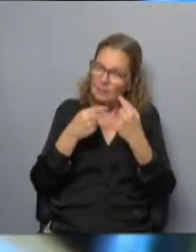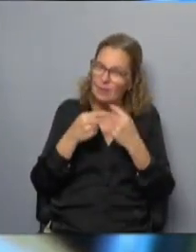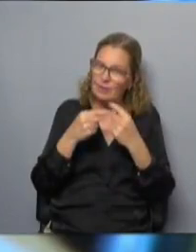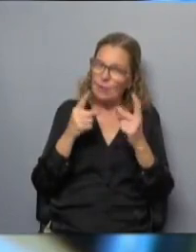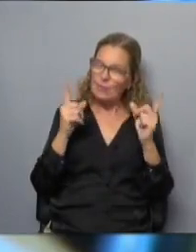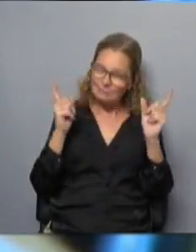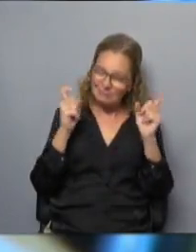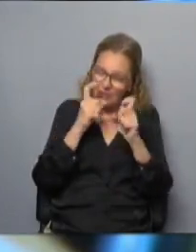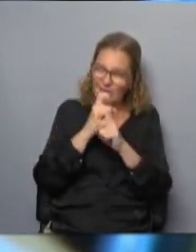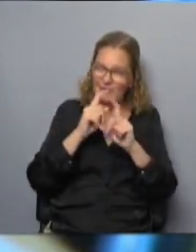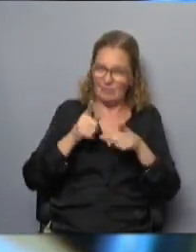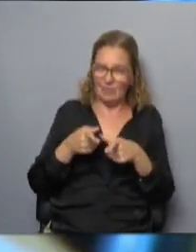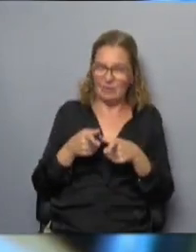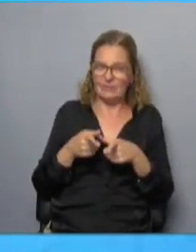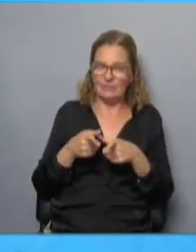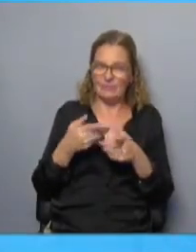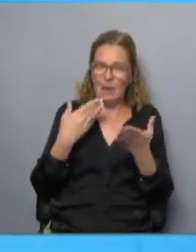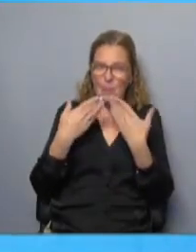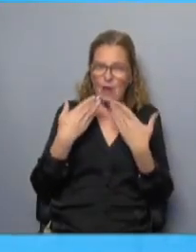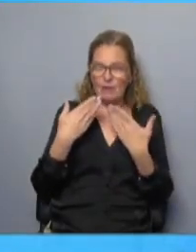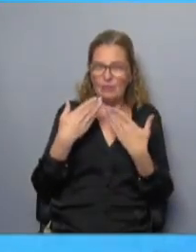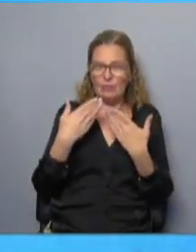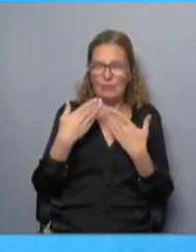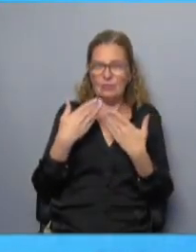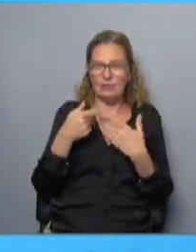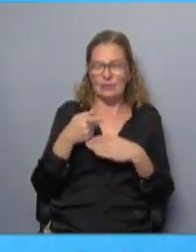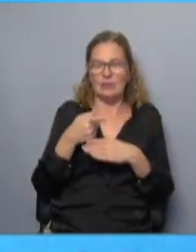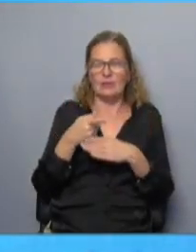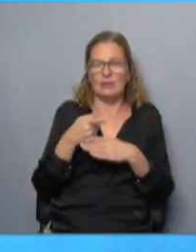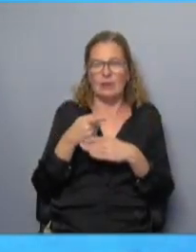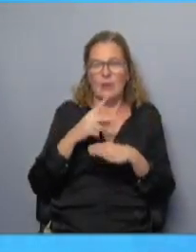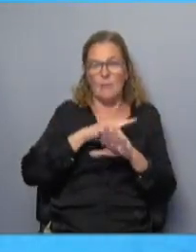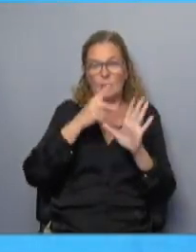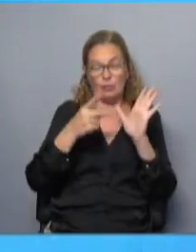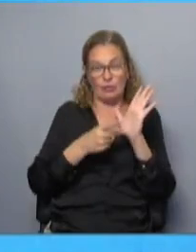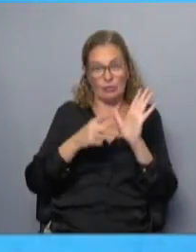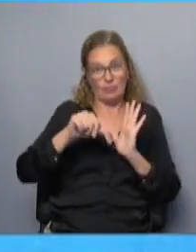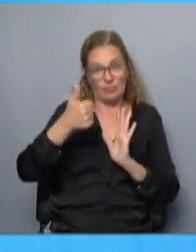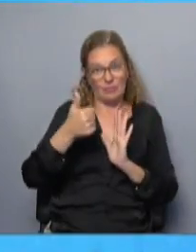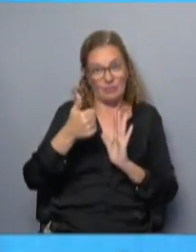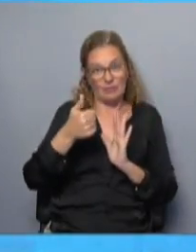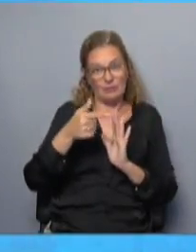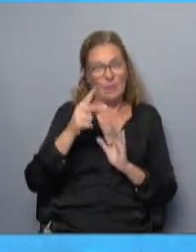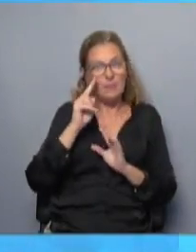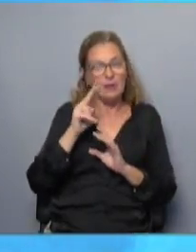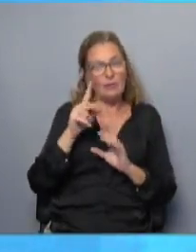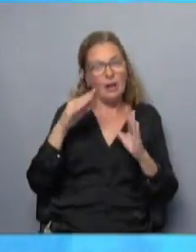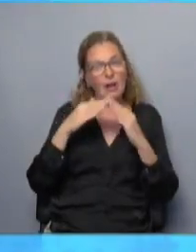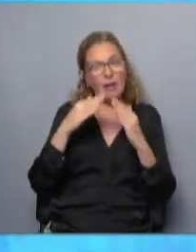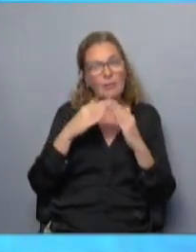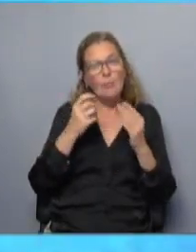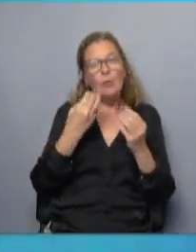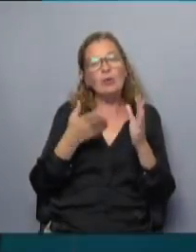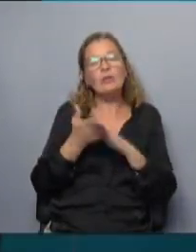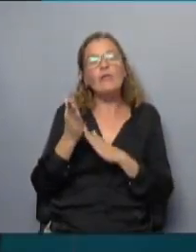la complejidad no estamos hablando ya de hace un rato de este proyecto exitoso y solamente la gente debe estar mirando la casa decir bueno y por qué se